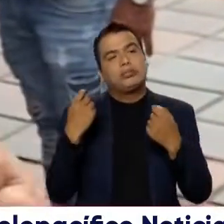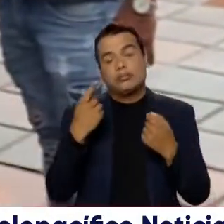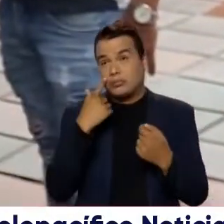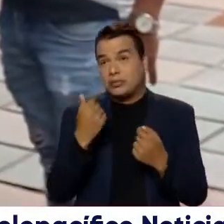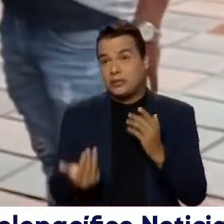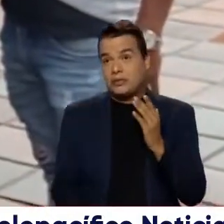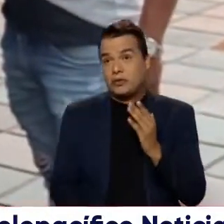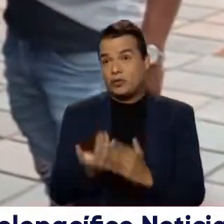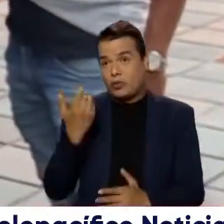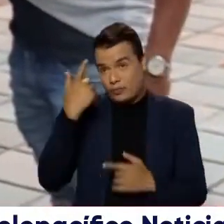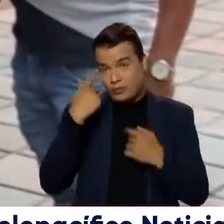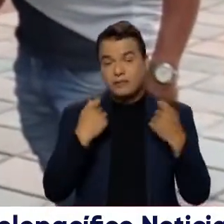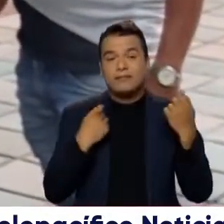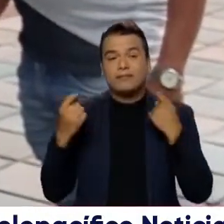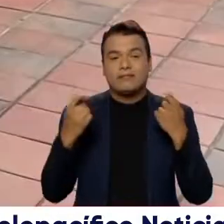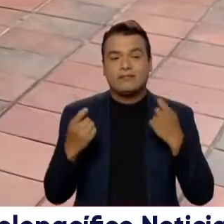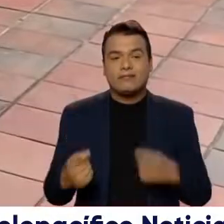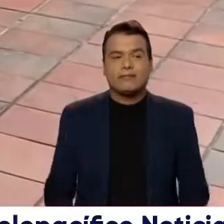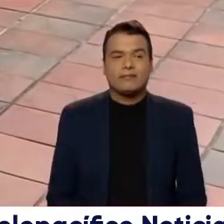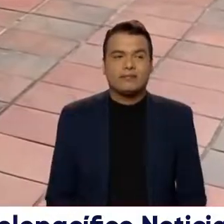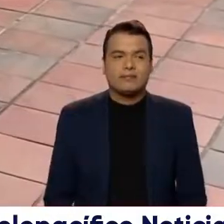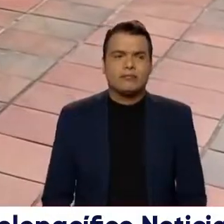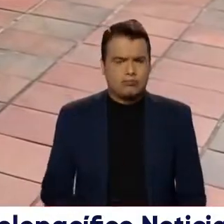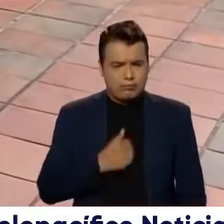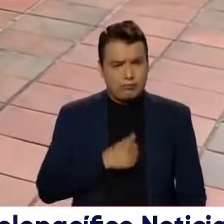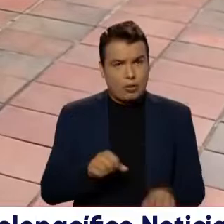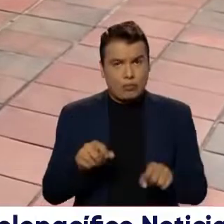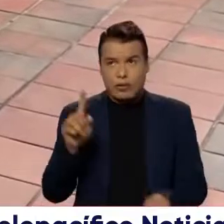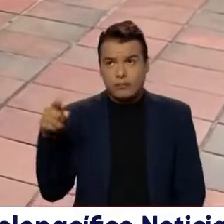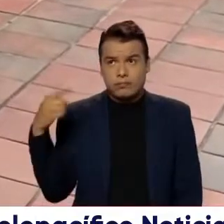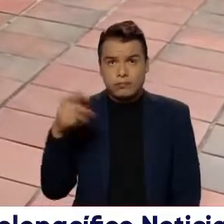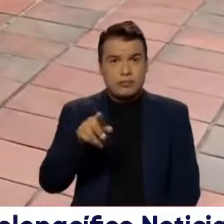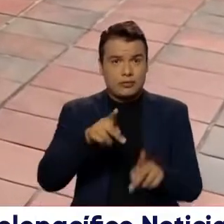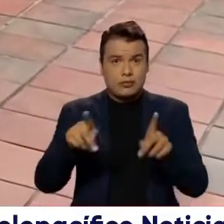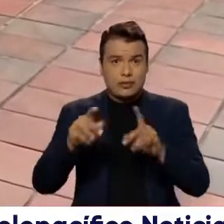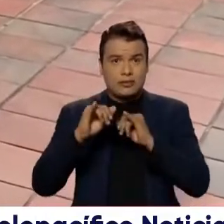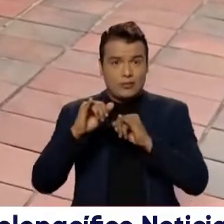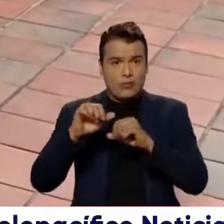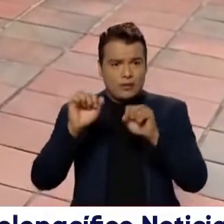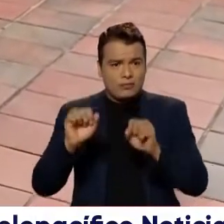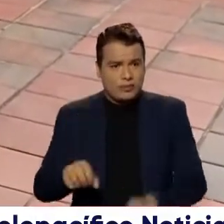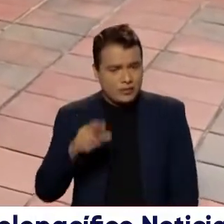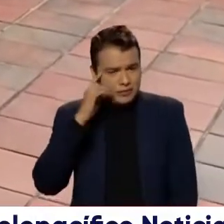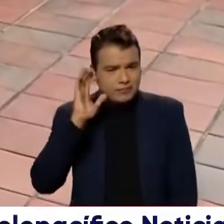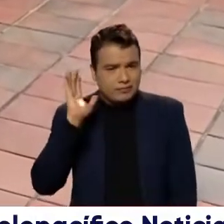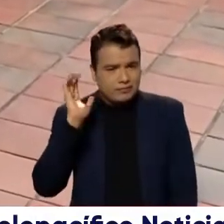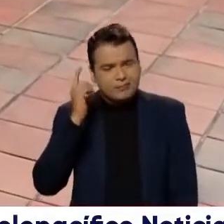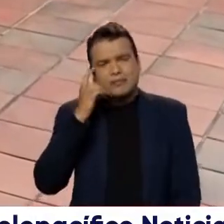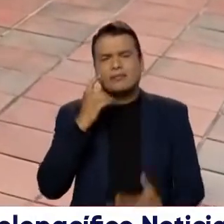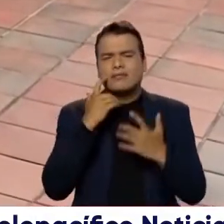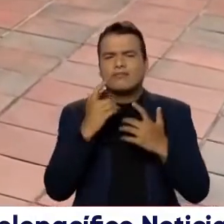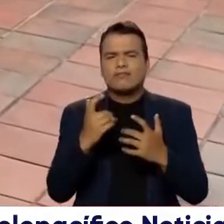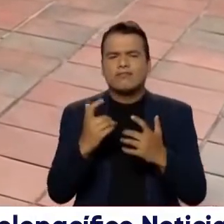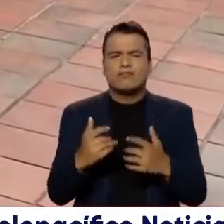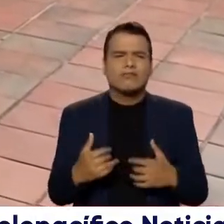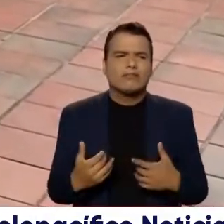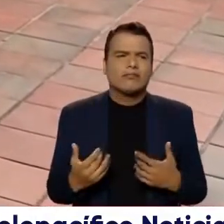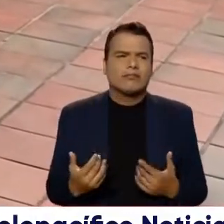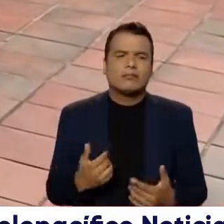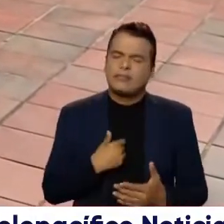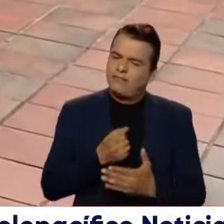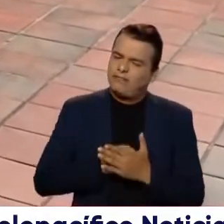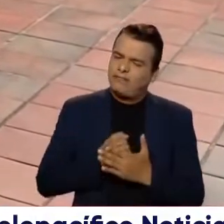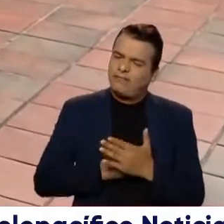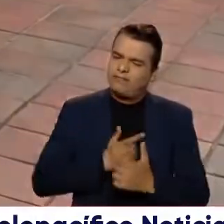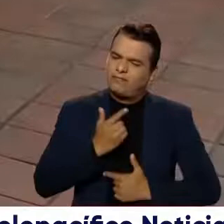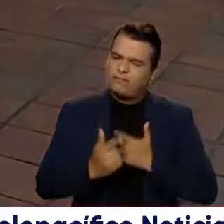No, señor, ese billete no es de nuevo. Si yo puedo, ¿por qué no van a, los demás no van a poder? Lo importante es ponerle muchas ganas